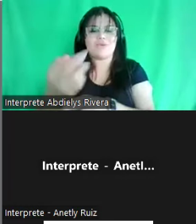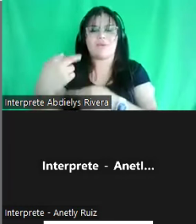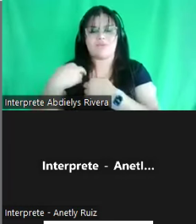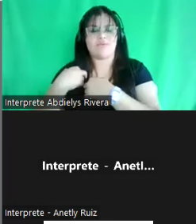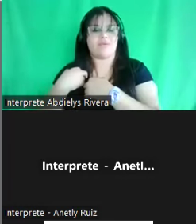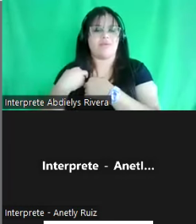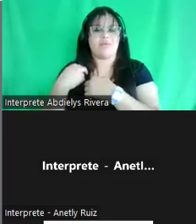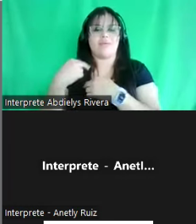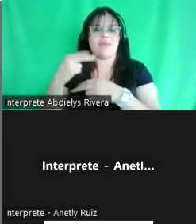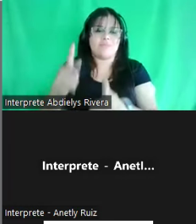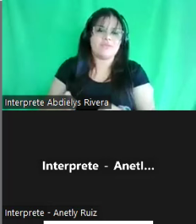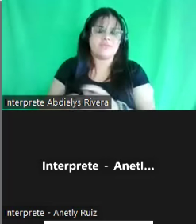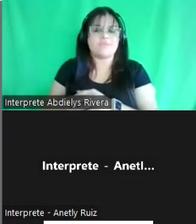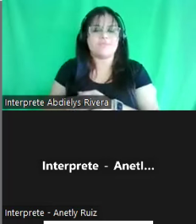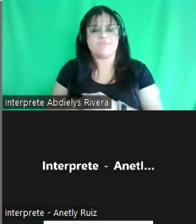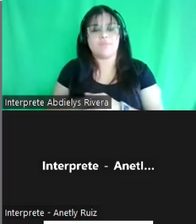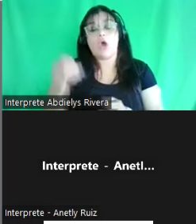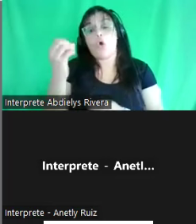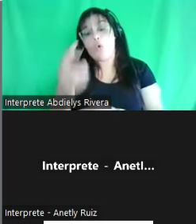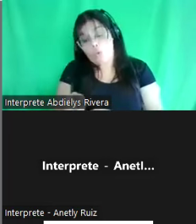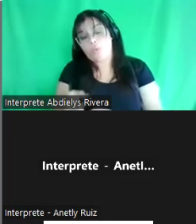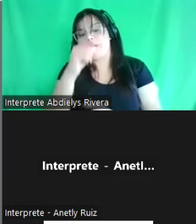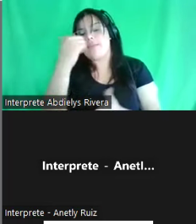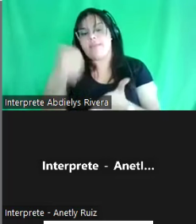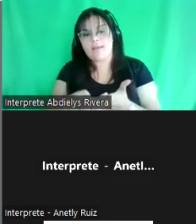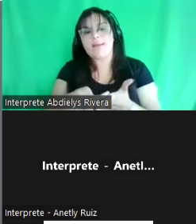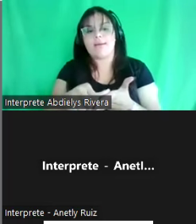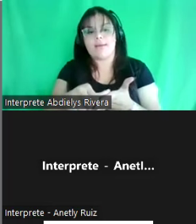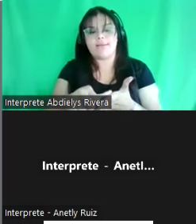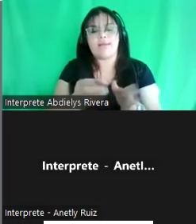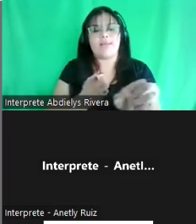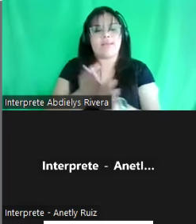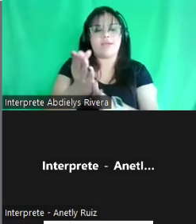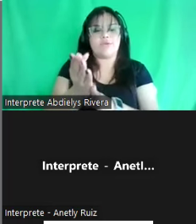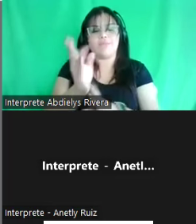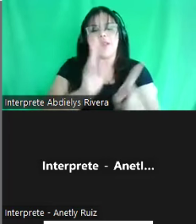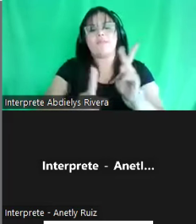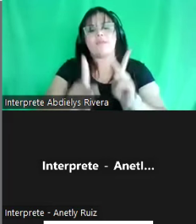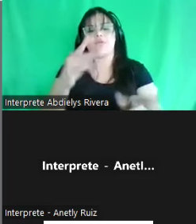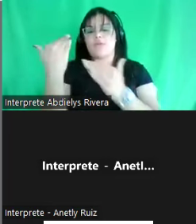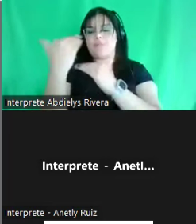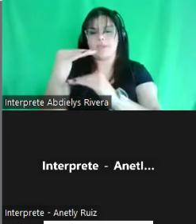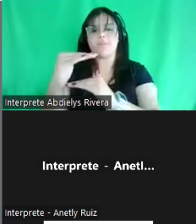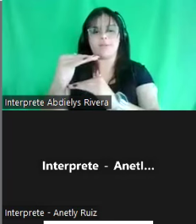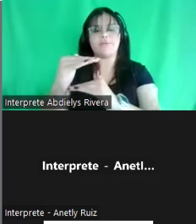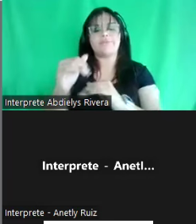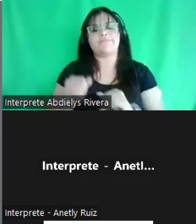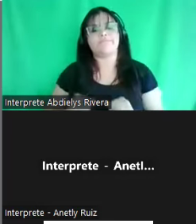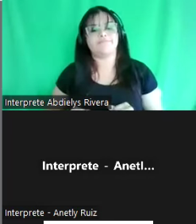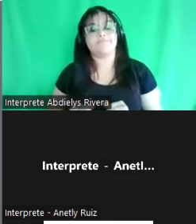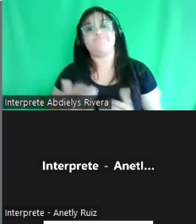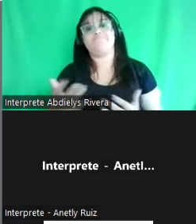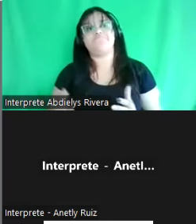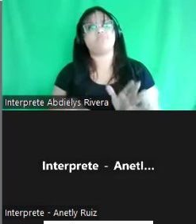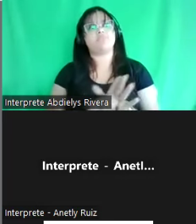paciente o a la Carta de Derechos de las personas con impedimento. Ahí es donde, si un paciente, por ejemplo,